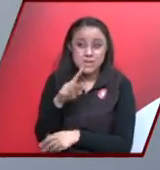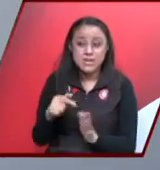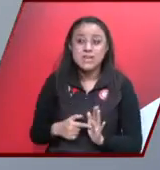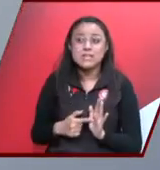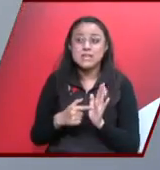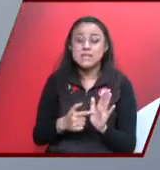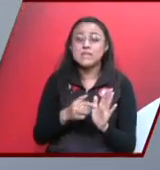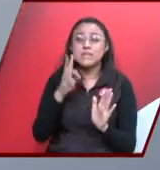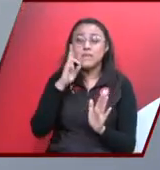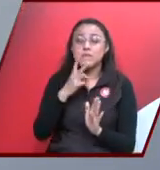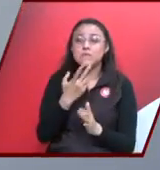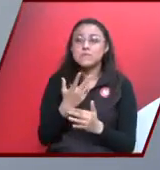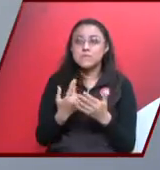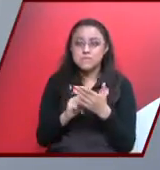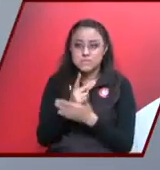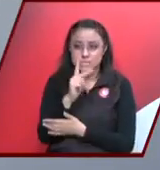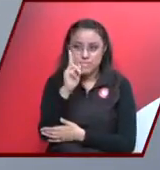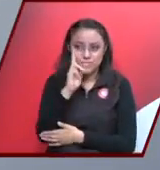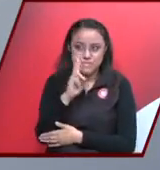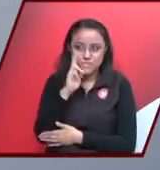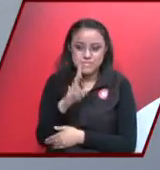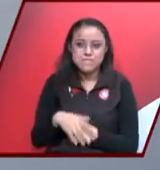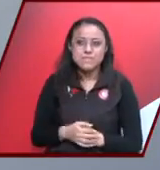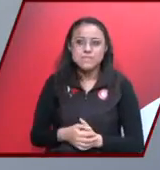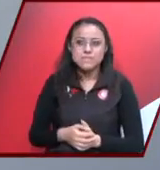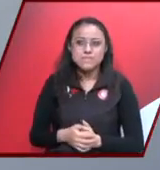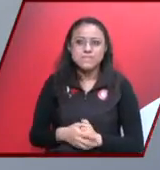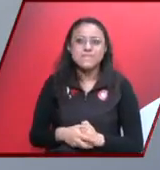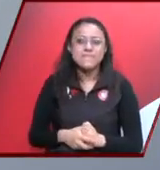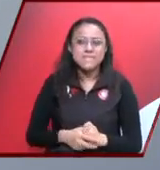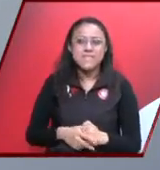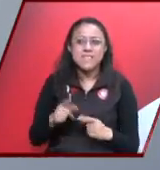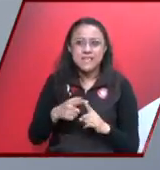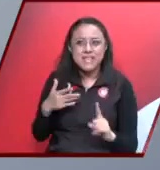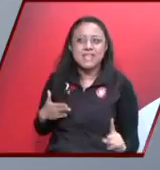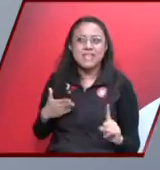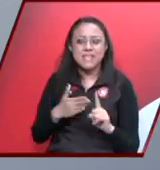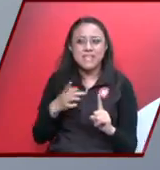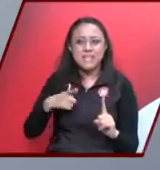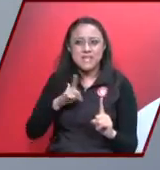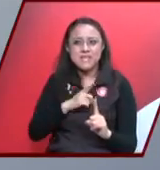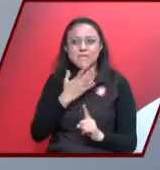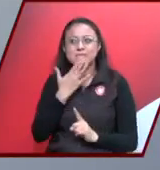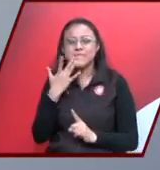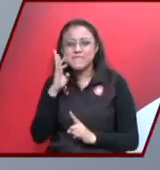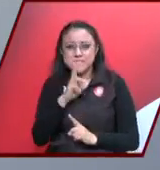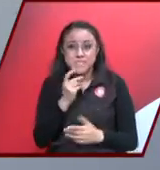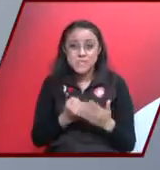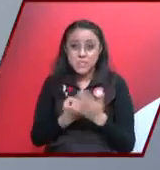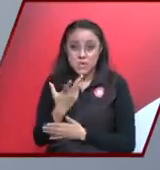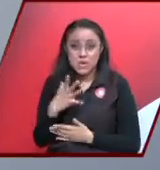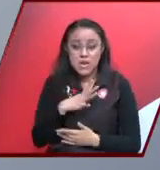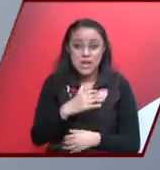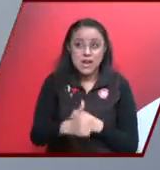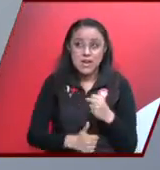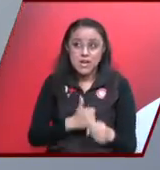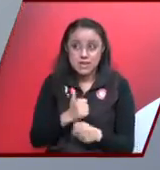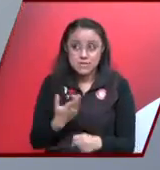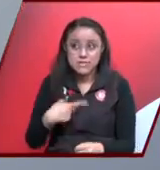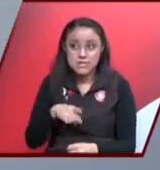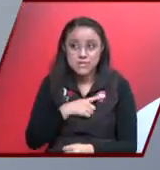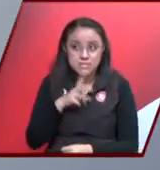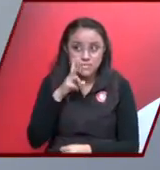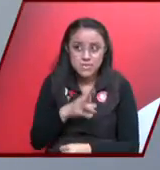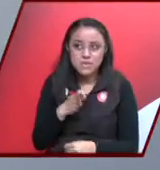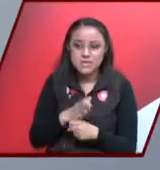de las verduras cristalizadas. Va para allá, va para allá. Y cada año, cada compañero tiene como reto sacar un nuevo producto. Y el de este año, bueno, pues es